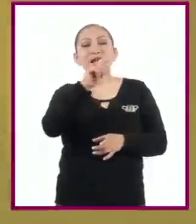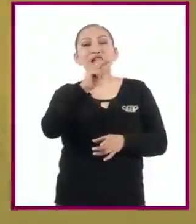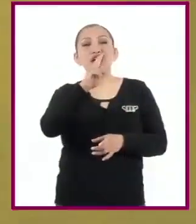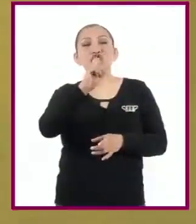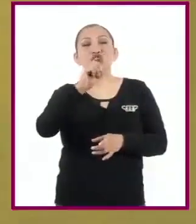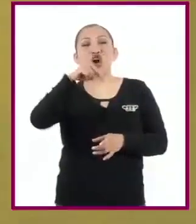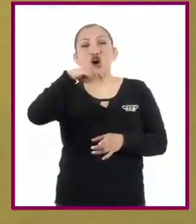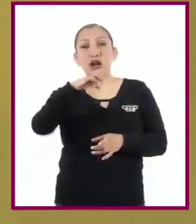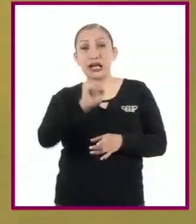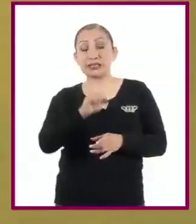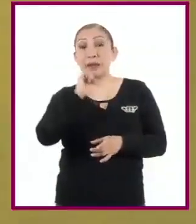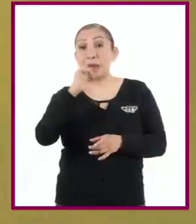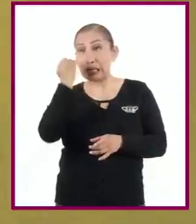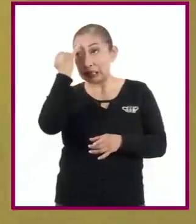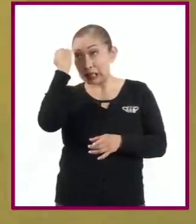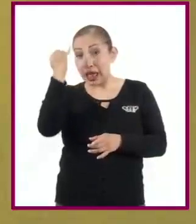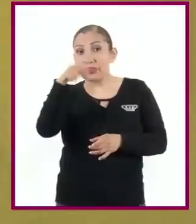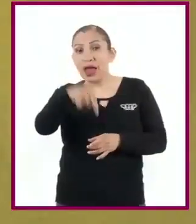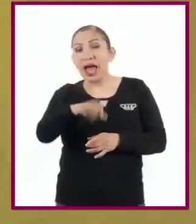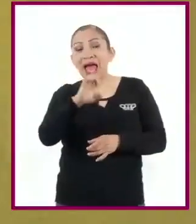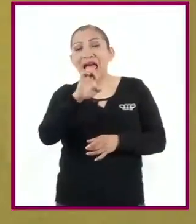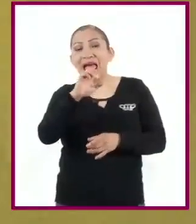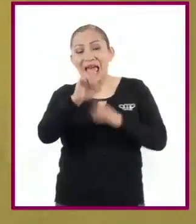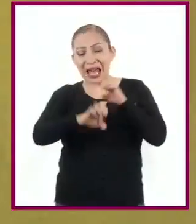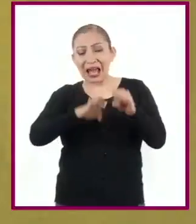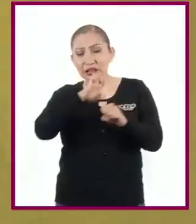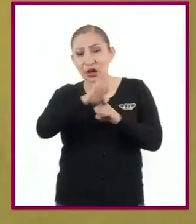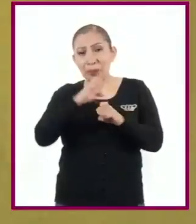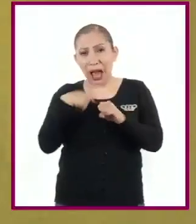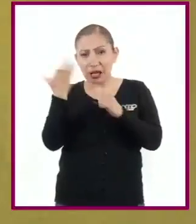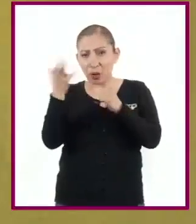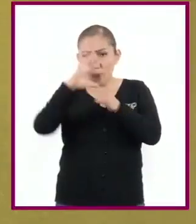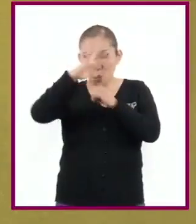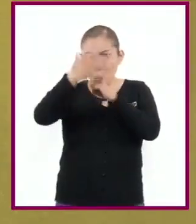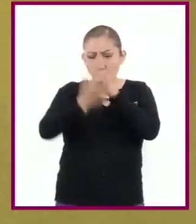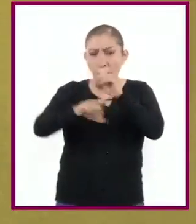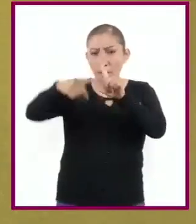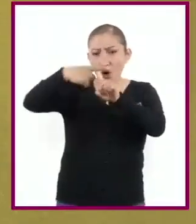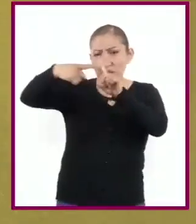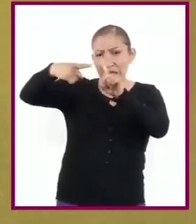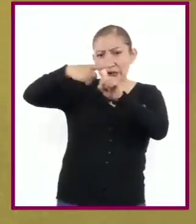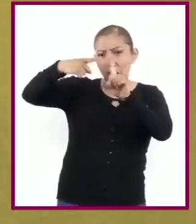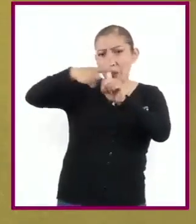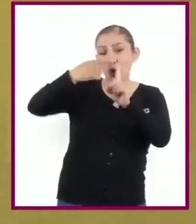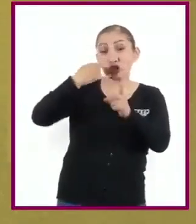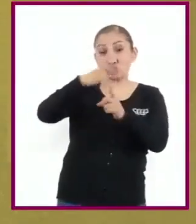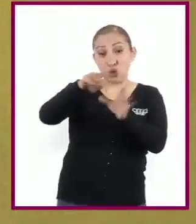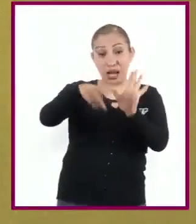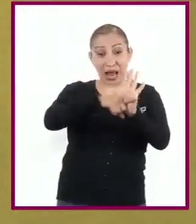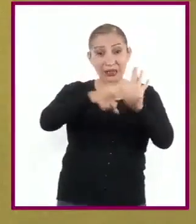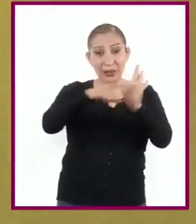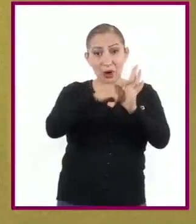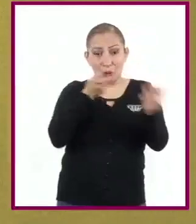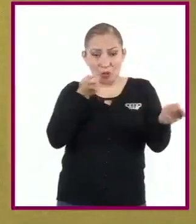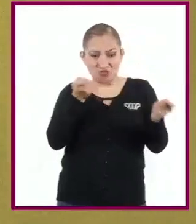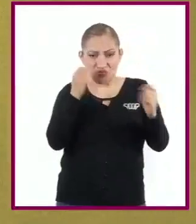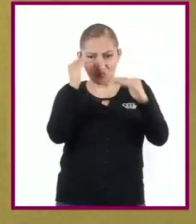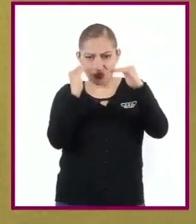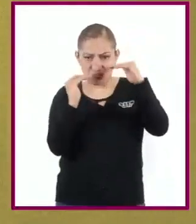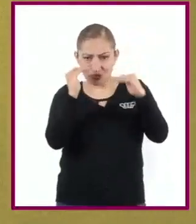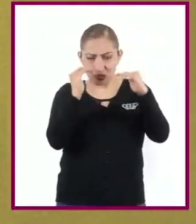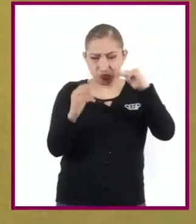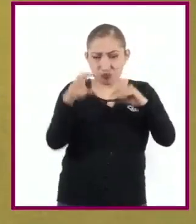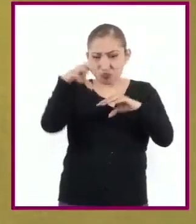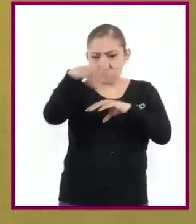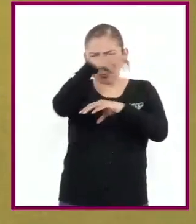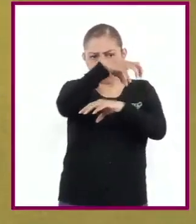También planteó la idea de que los electrones estaban envueltos por una nube de carga positiva que neutralizaba su carga negativa, y que se